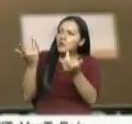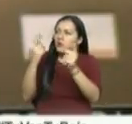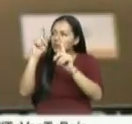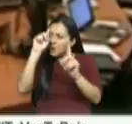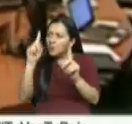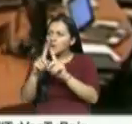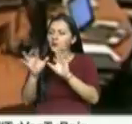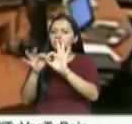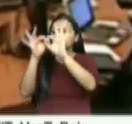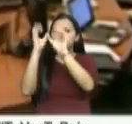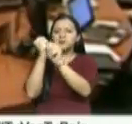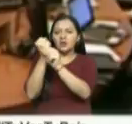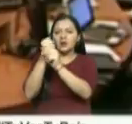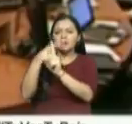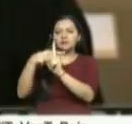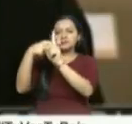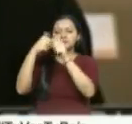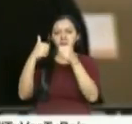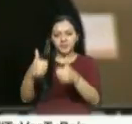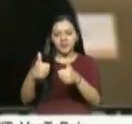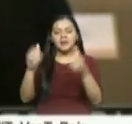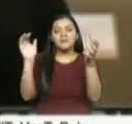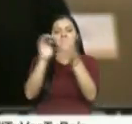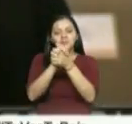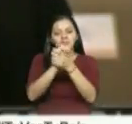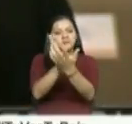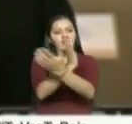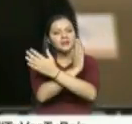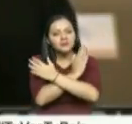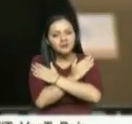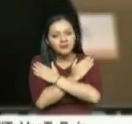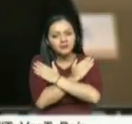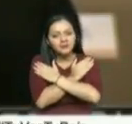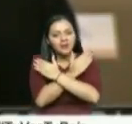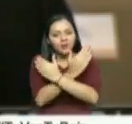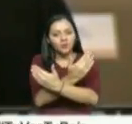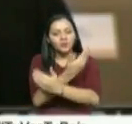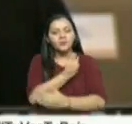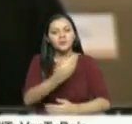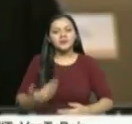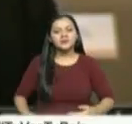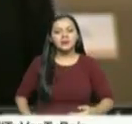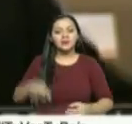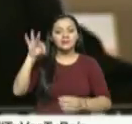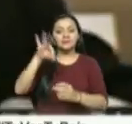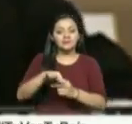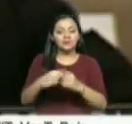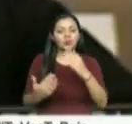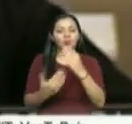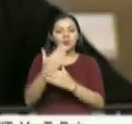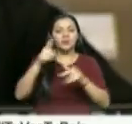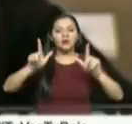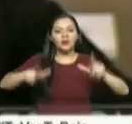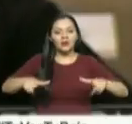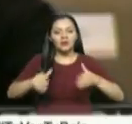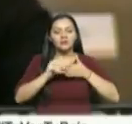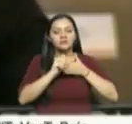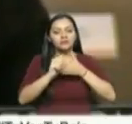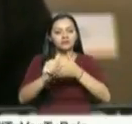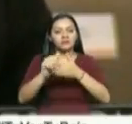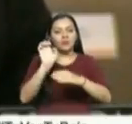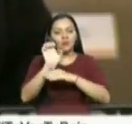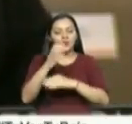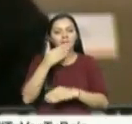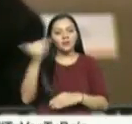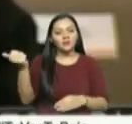para trabajar juntos. Mis saludos al señor presidente electo, Lenín Moreno, que siga construyendo un Ecuador mejor